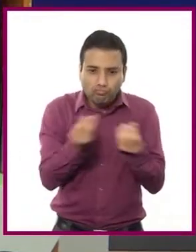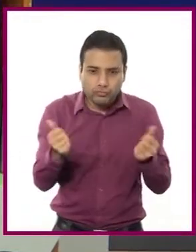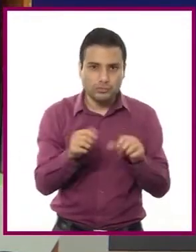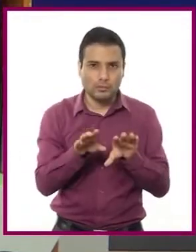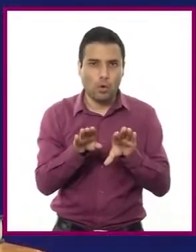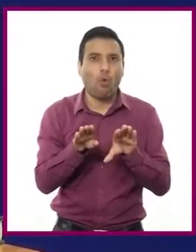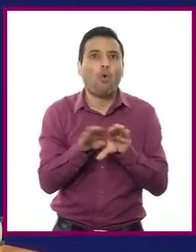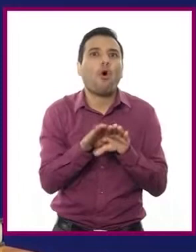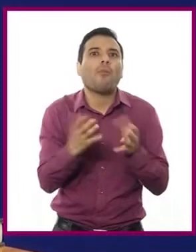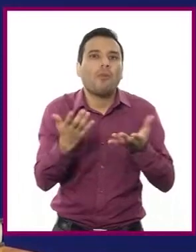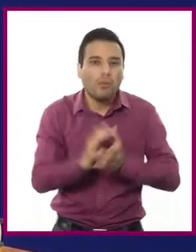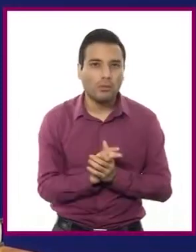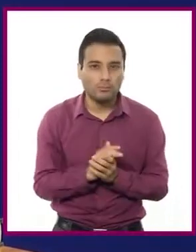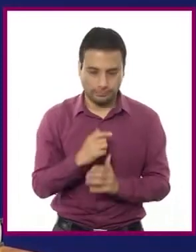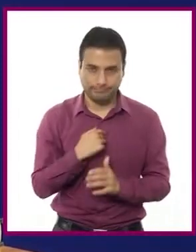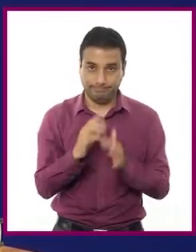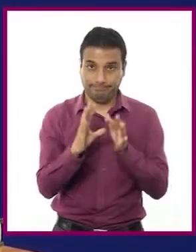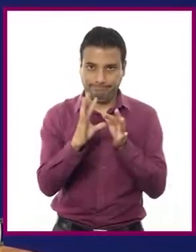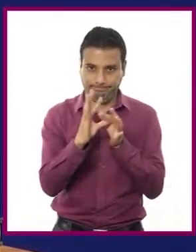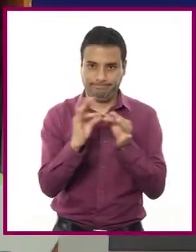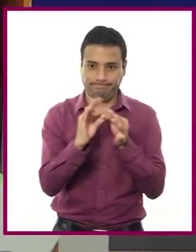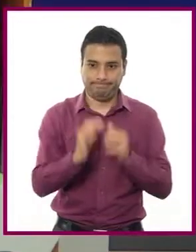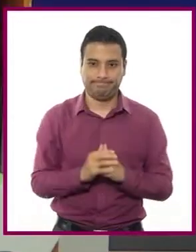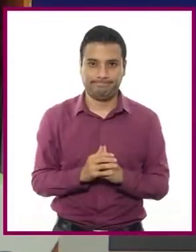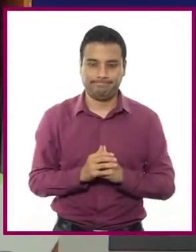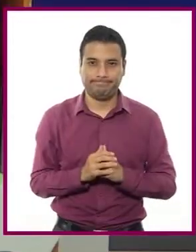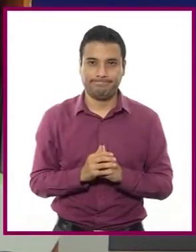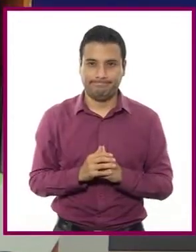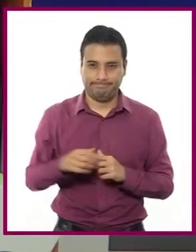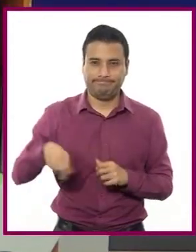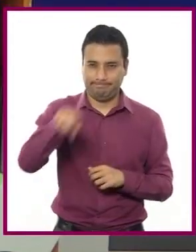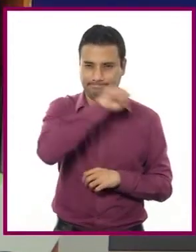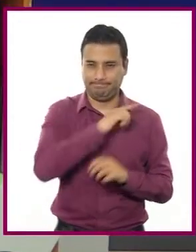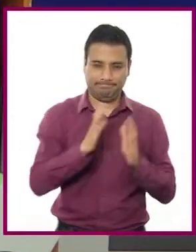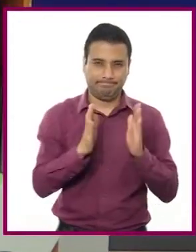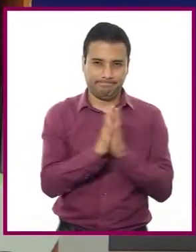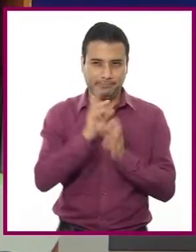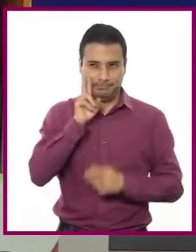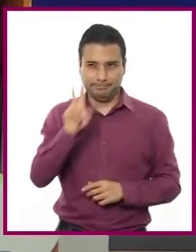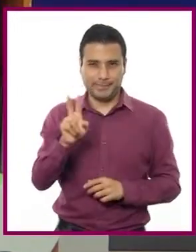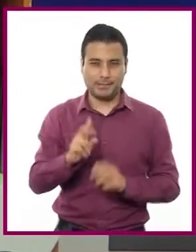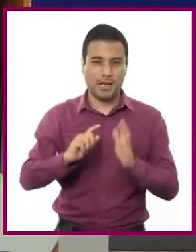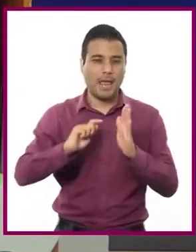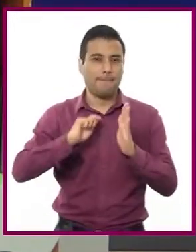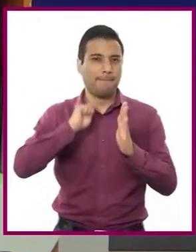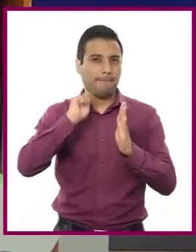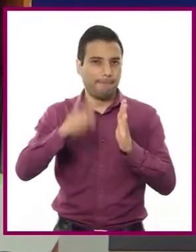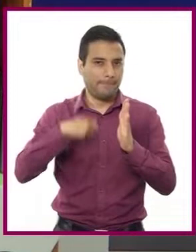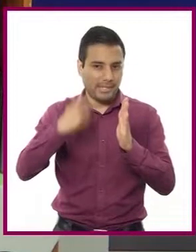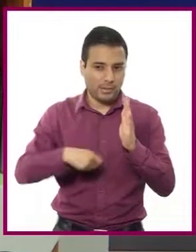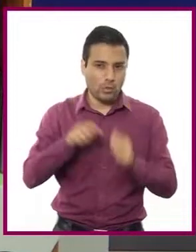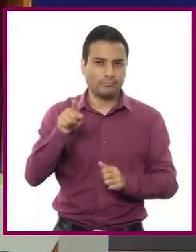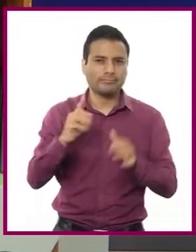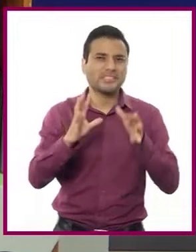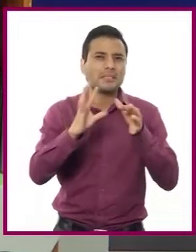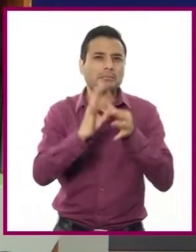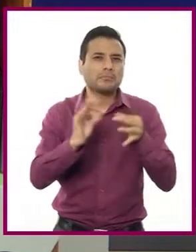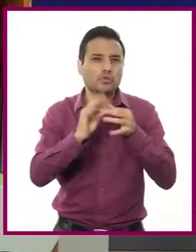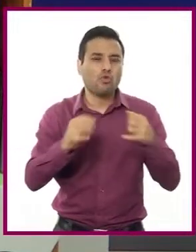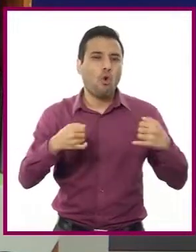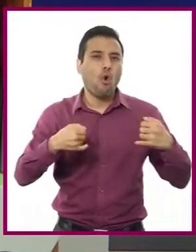a nuestra comunidad. Les invito a que veamos un video en el que se muestra cómo un grupo de